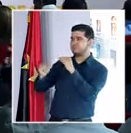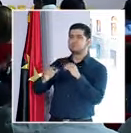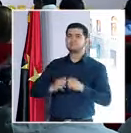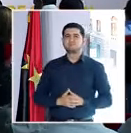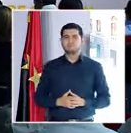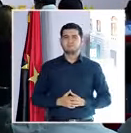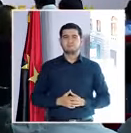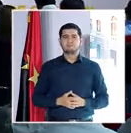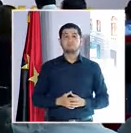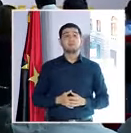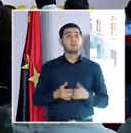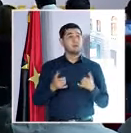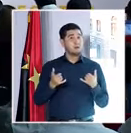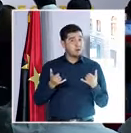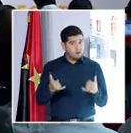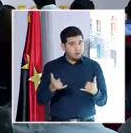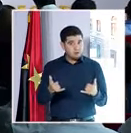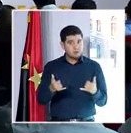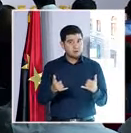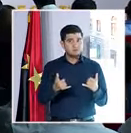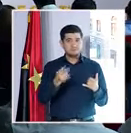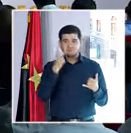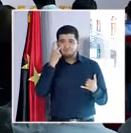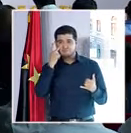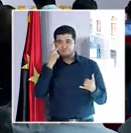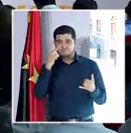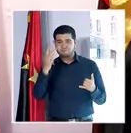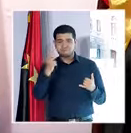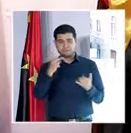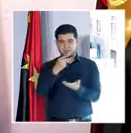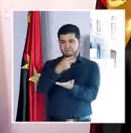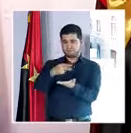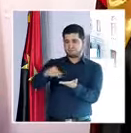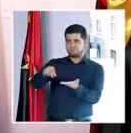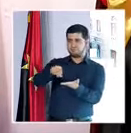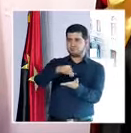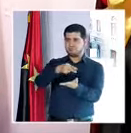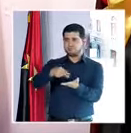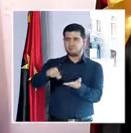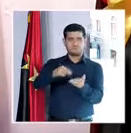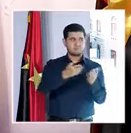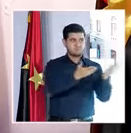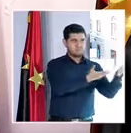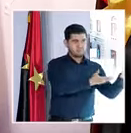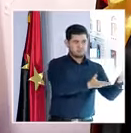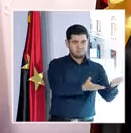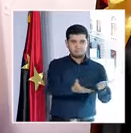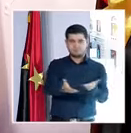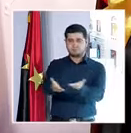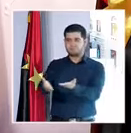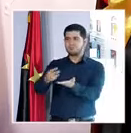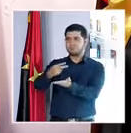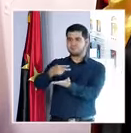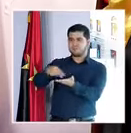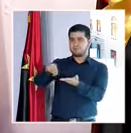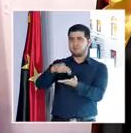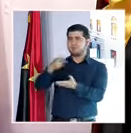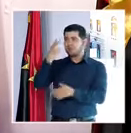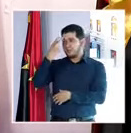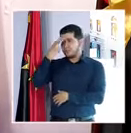velada con broche de oro, los invito a observar la presentación artística y cultural de la Corporación de Danzas Los Hijos del